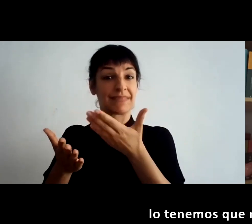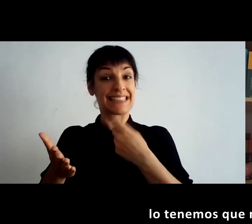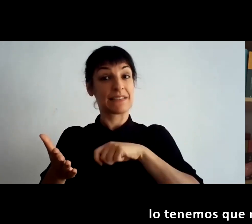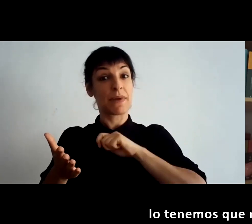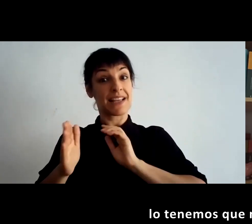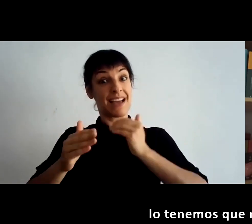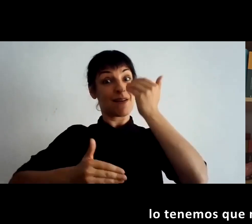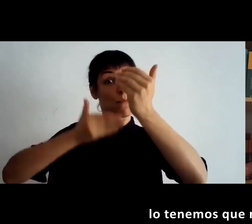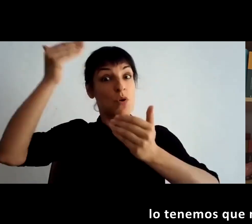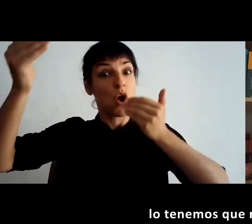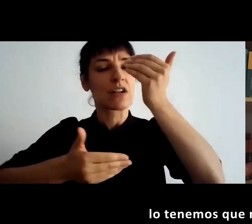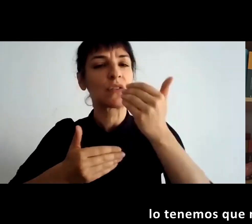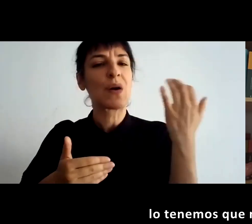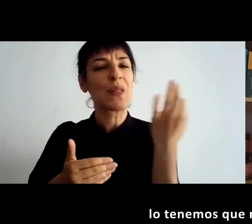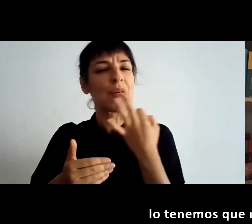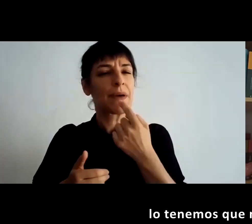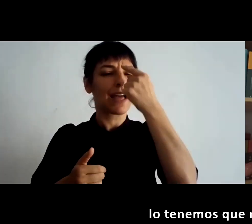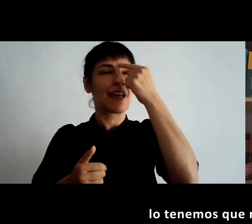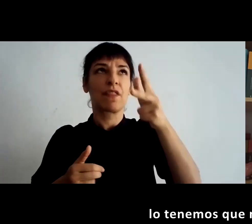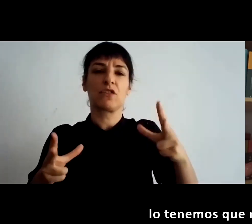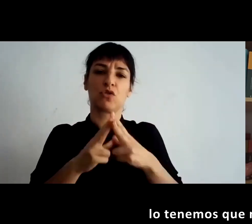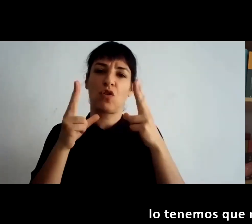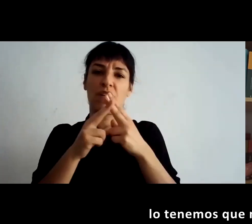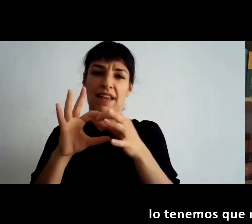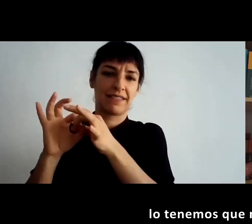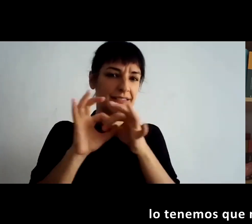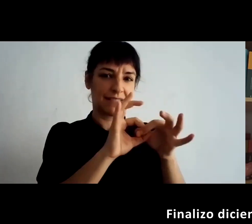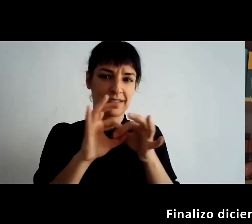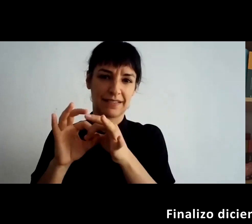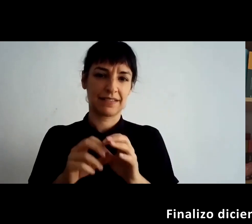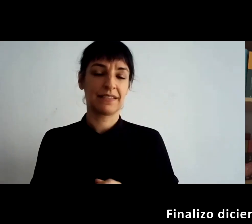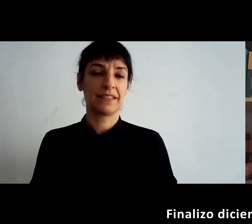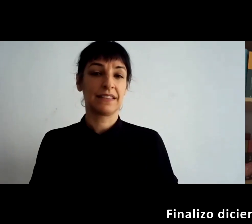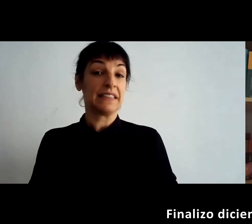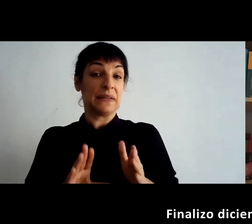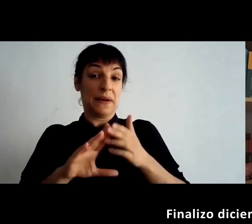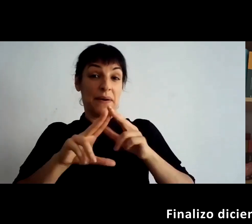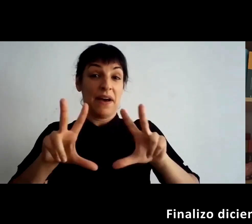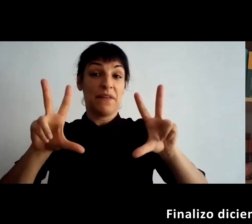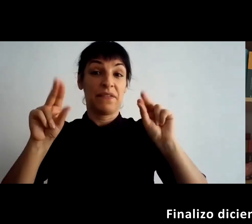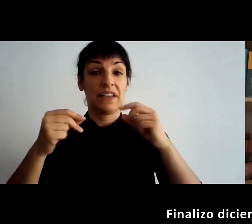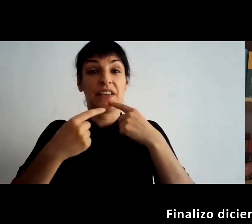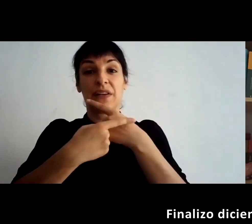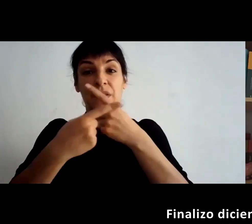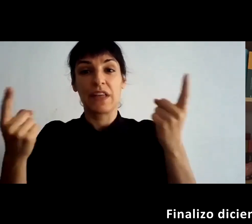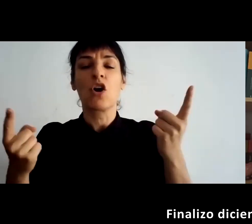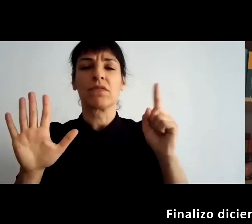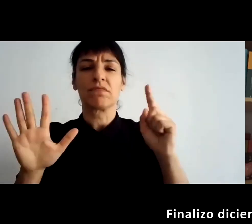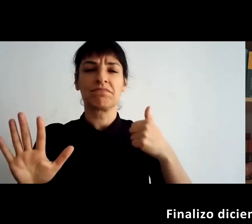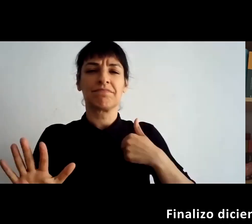medir también en clave de derechos sociales. Finalizo diciendo que voy a poner